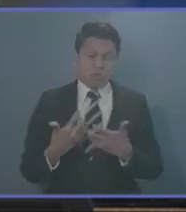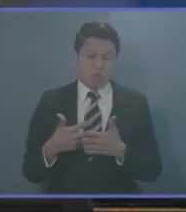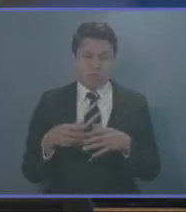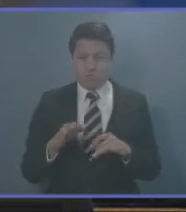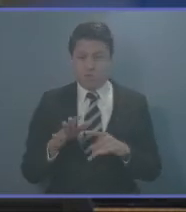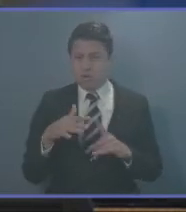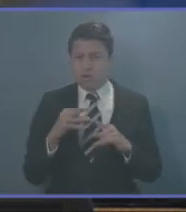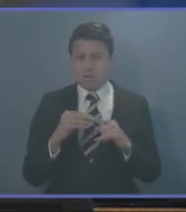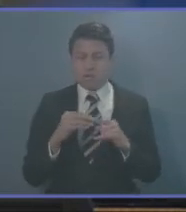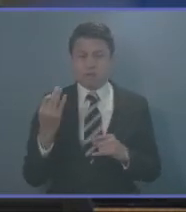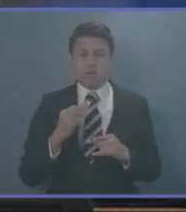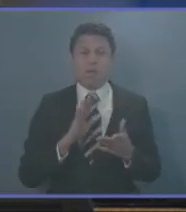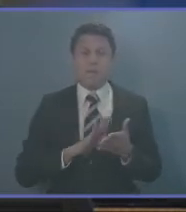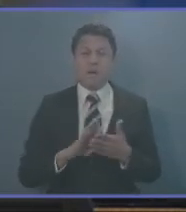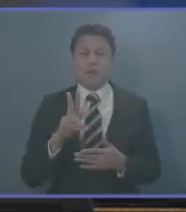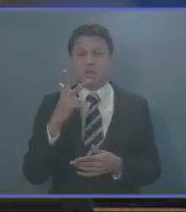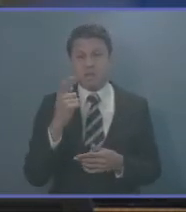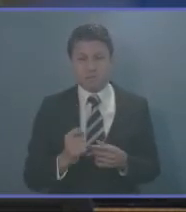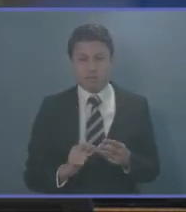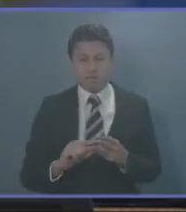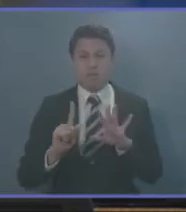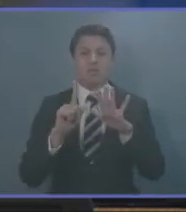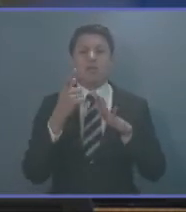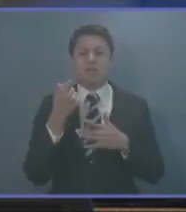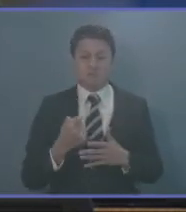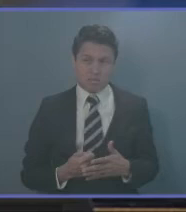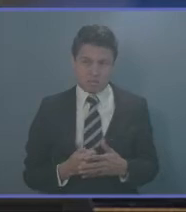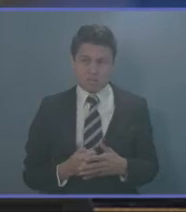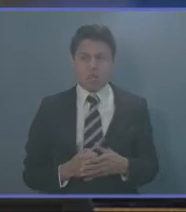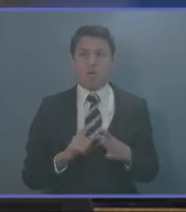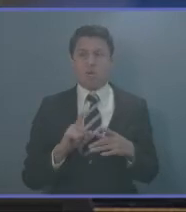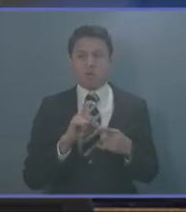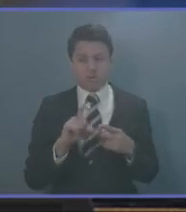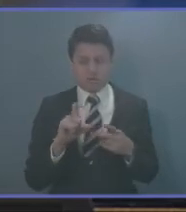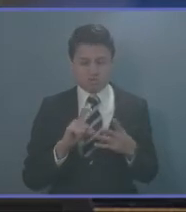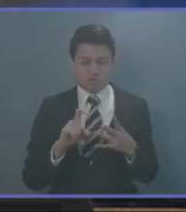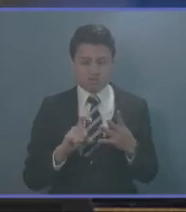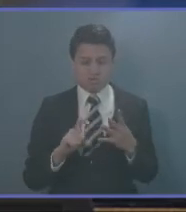especiales, requiere efectuar pagos trimestrales o semanales,